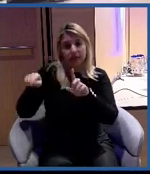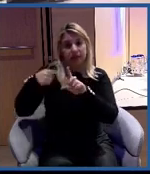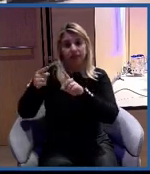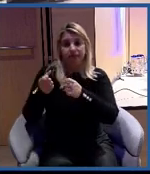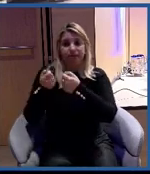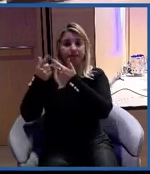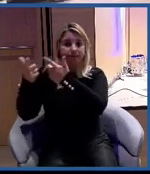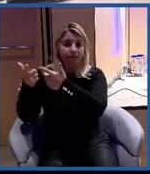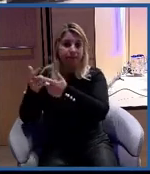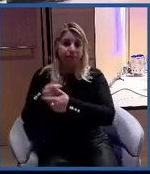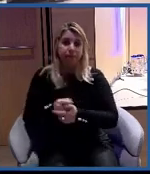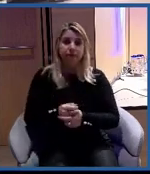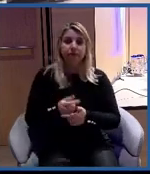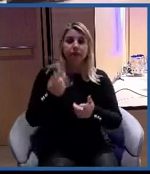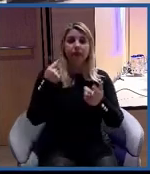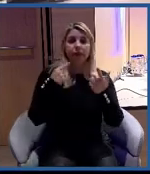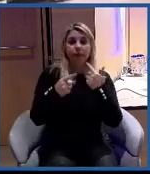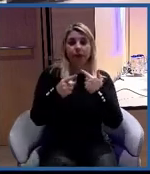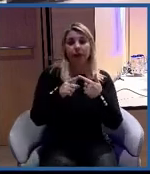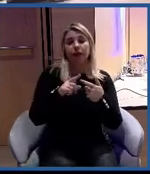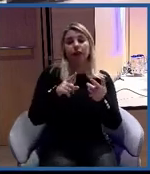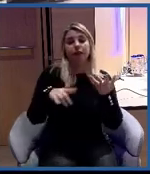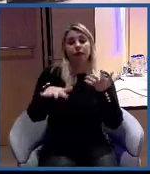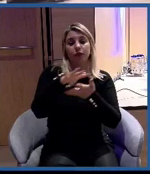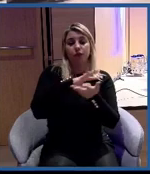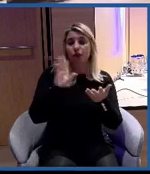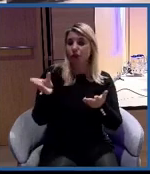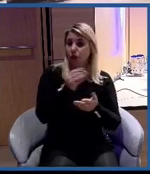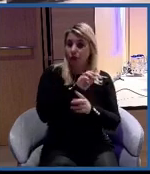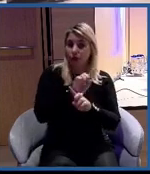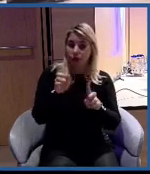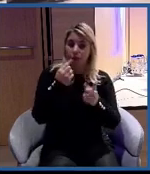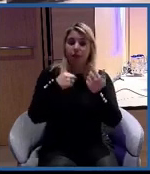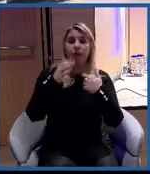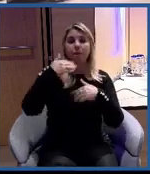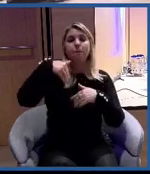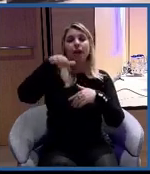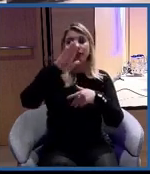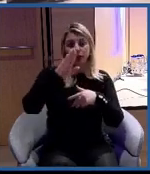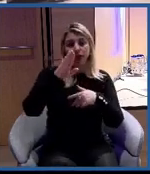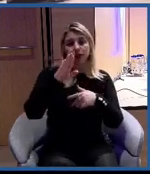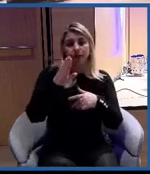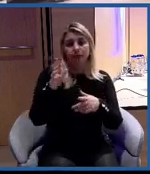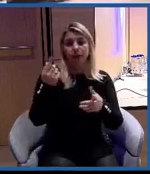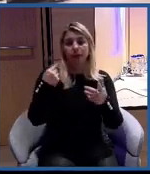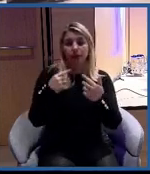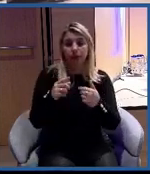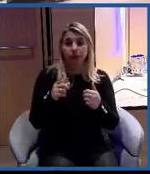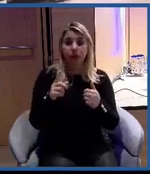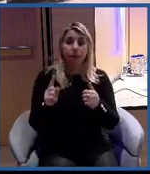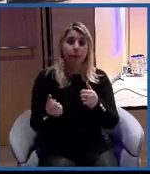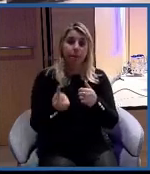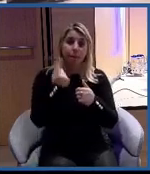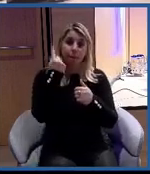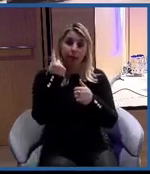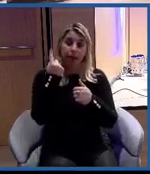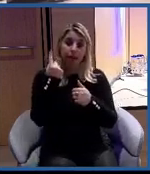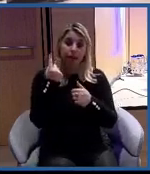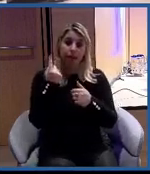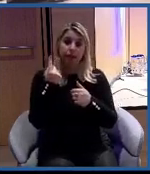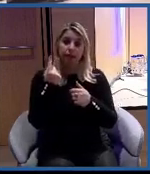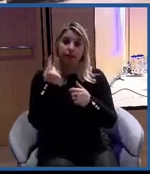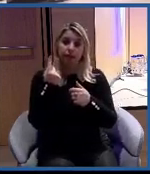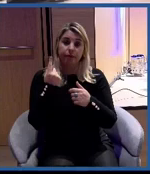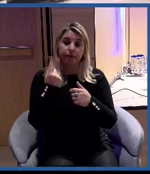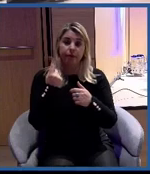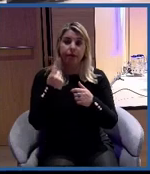es así en todos los casos pero sí fue en la mayoría de los casos Entonces qué hicimos como primera fuente usamos la